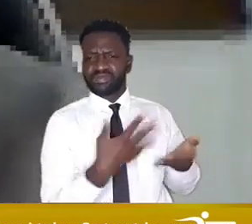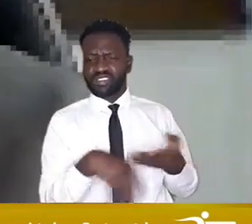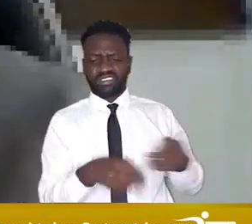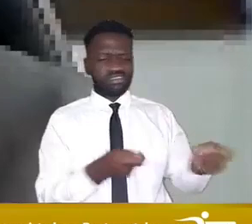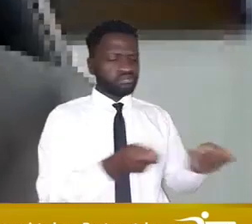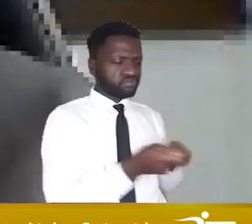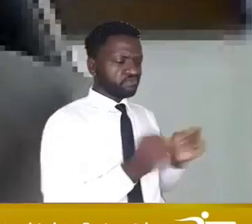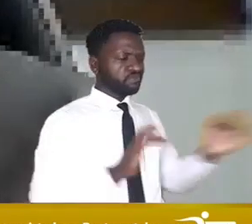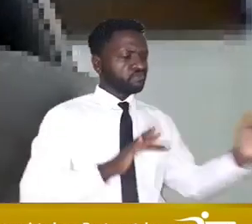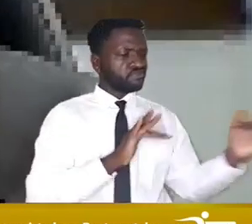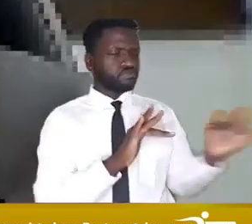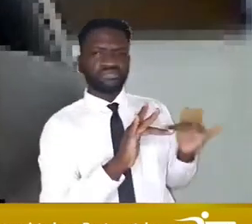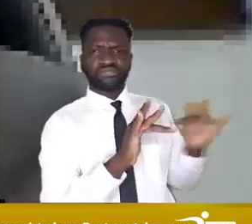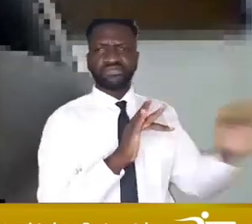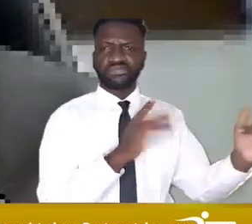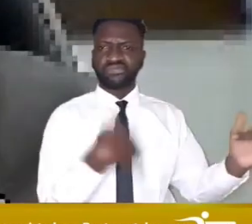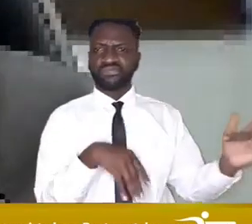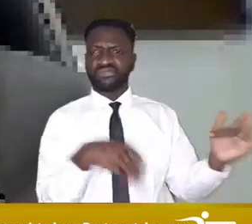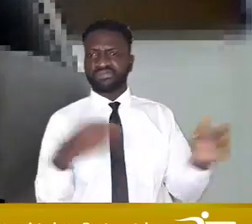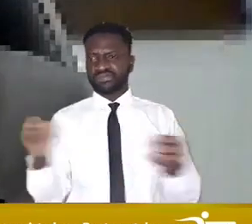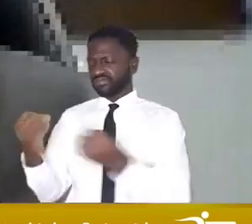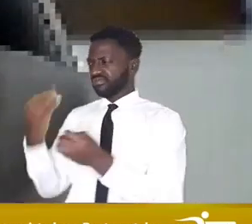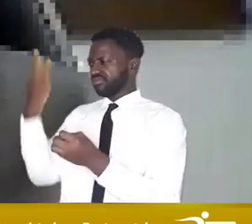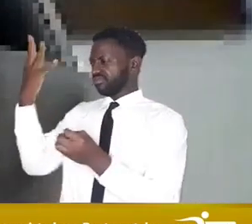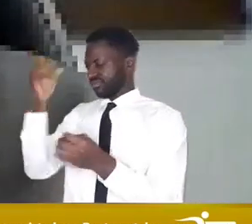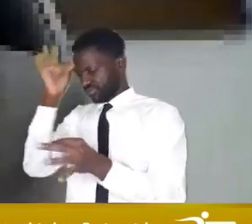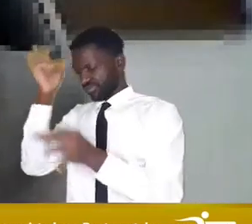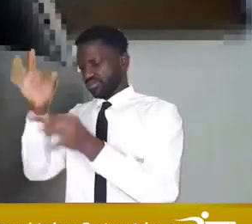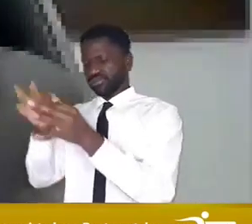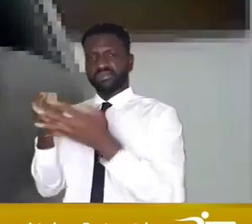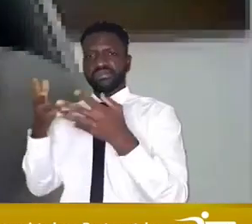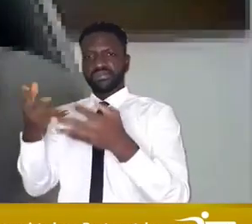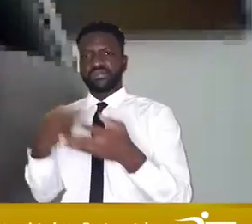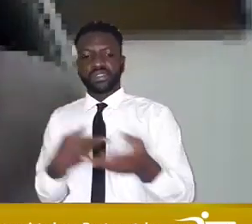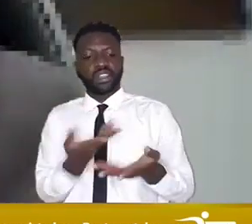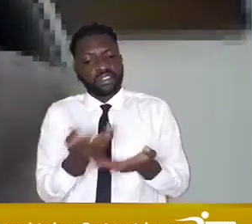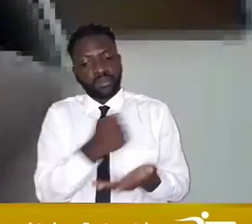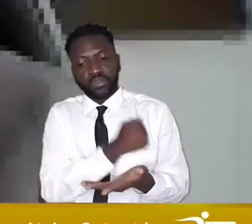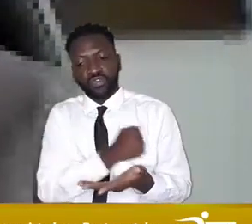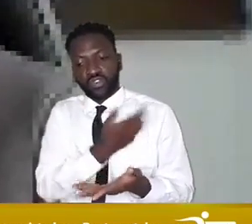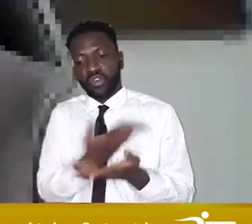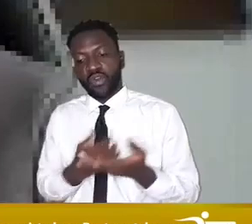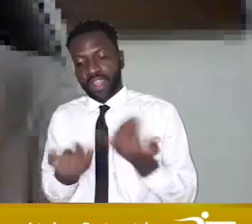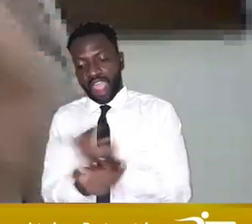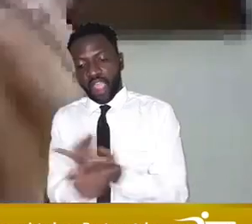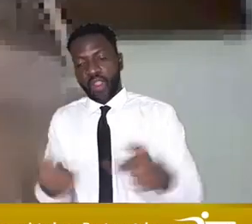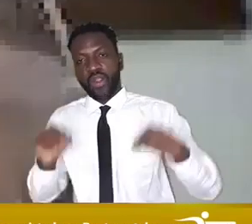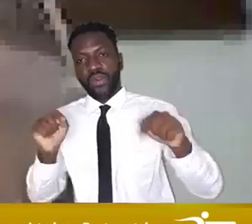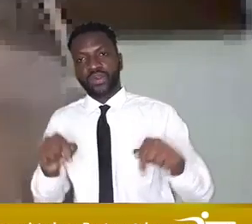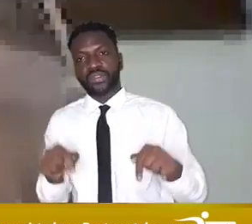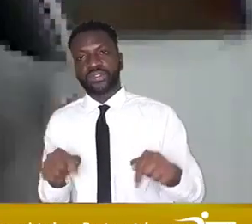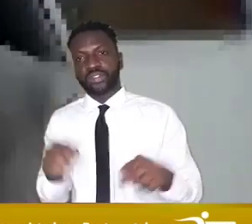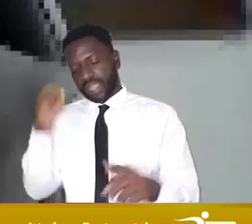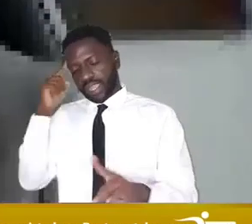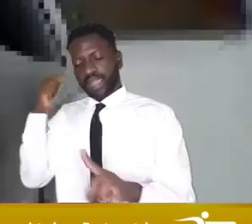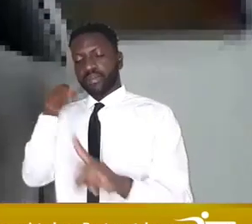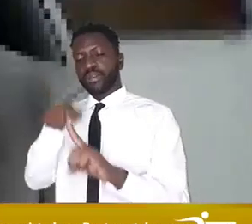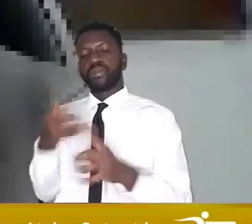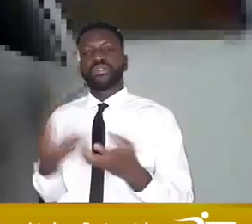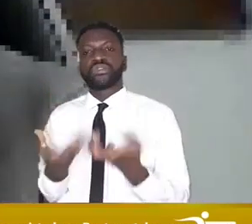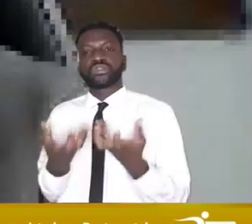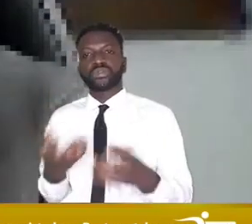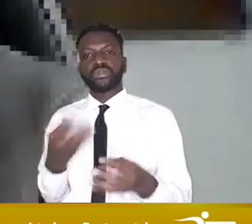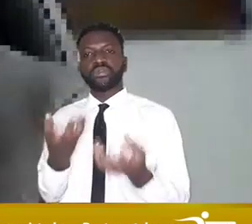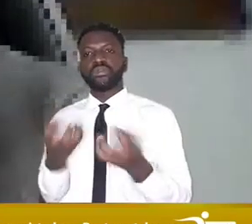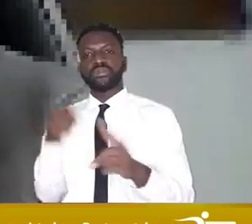que edificación de Dios, que es por fe, así te encargo ahora. Pues el propósito, lo que pretendo con